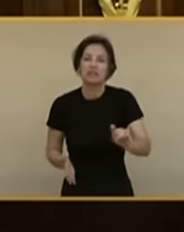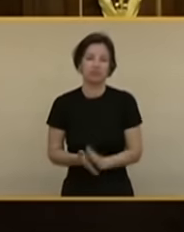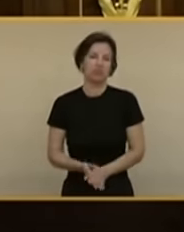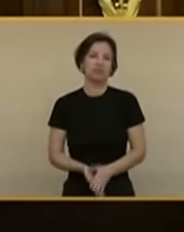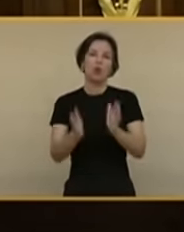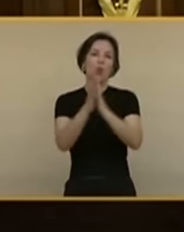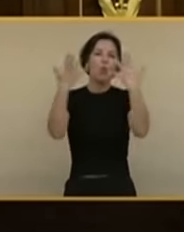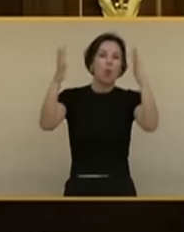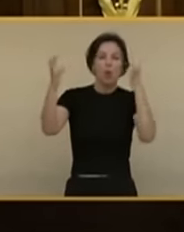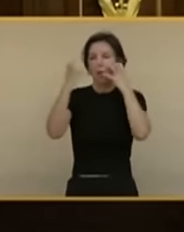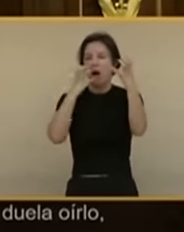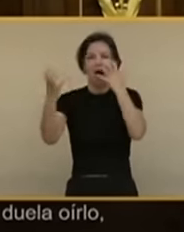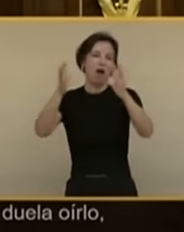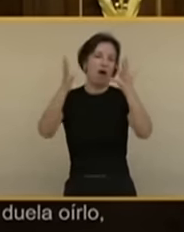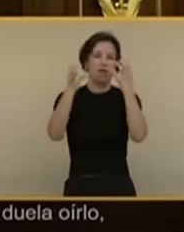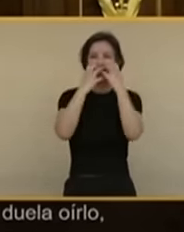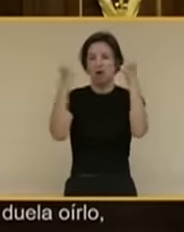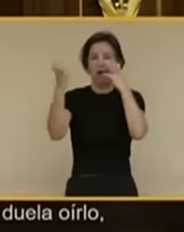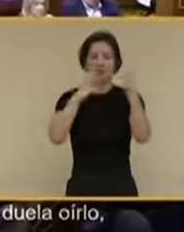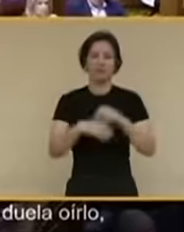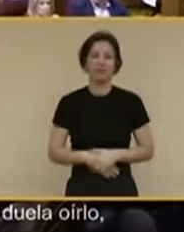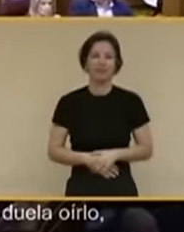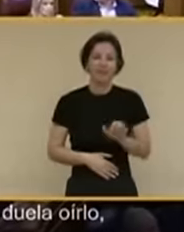amist Europa